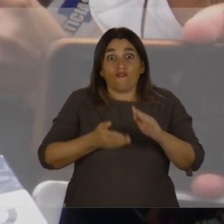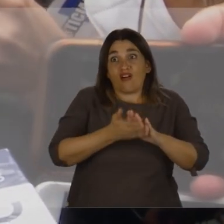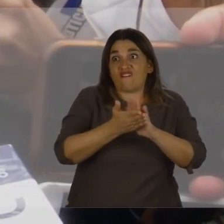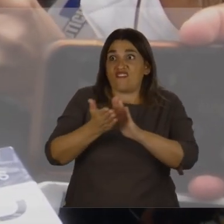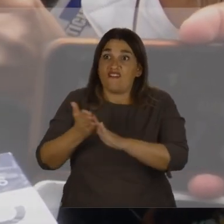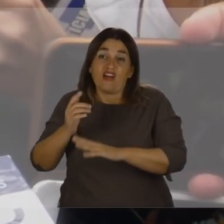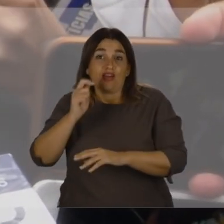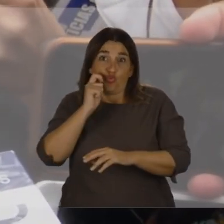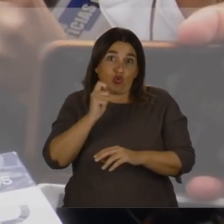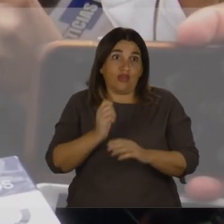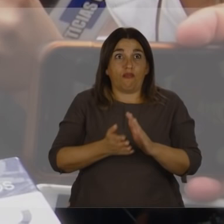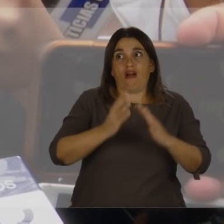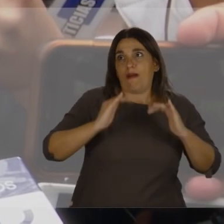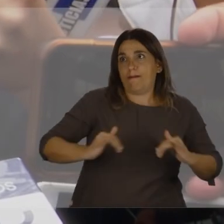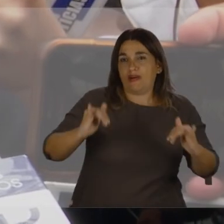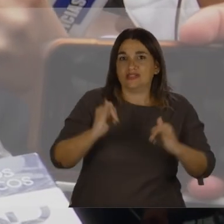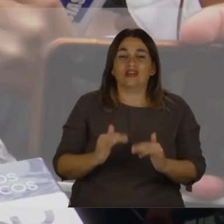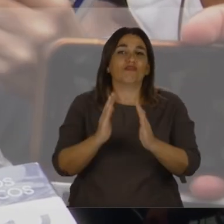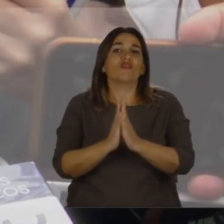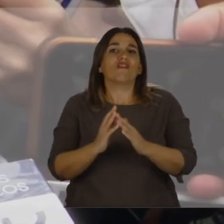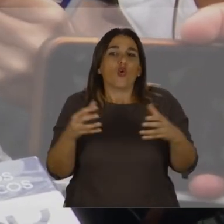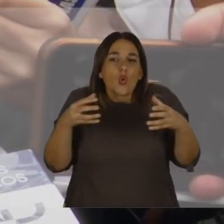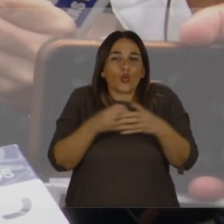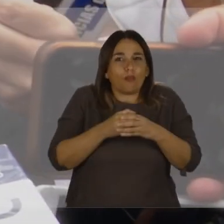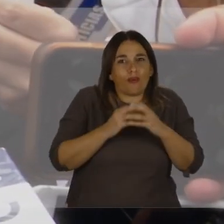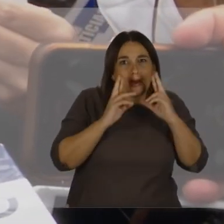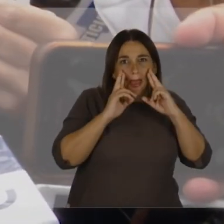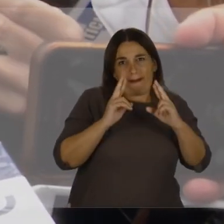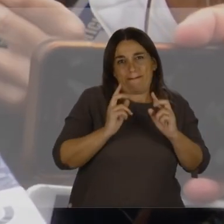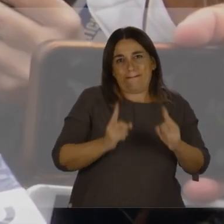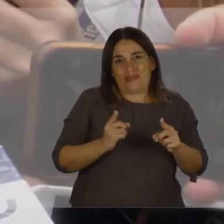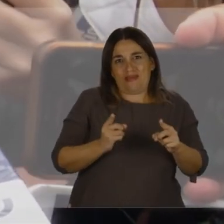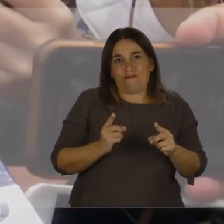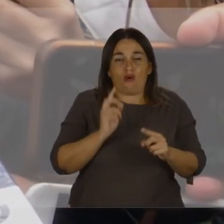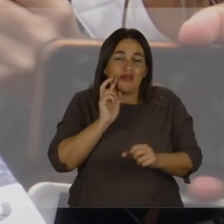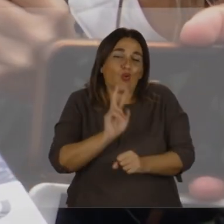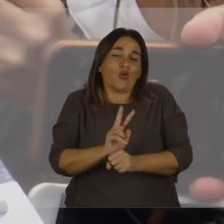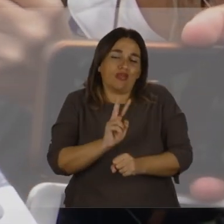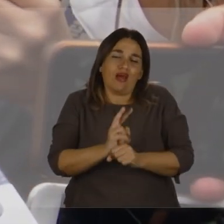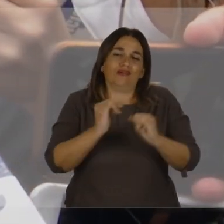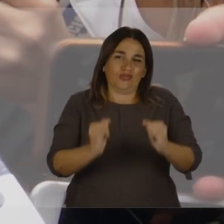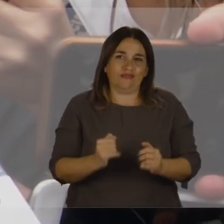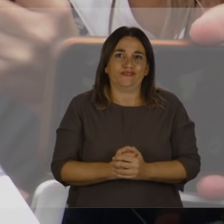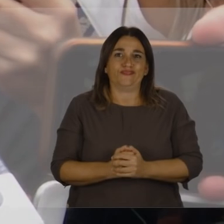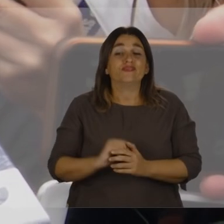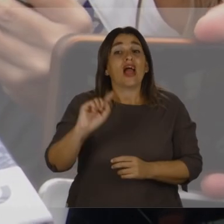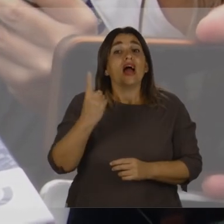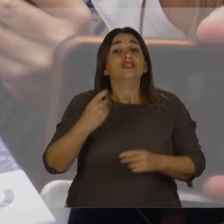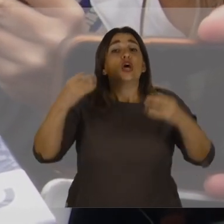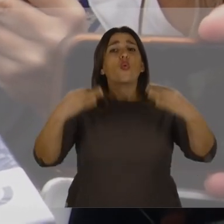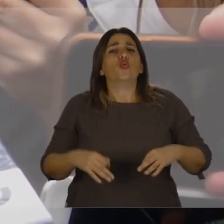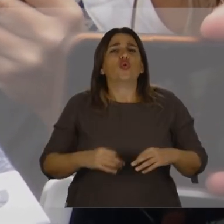vaya a salir de las casas, que vaya a hacer algún tipo de turismo, que lo haga en su burbuja y obviamente con los cuidados.